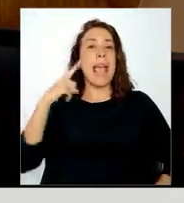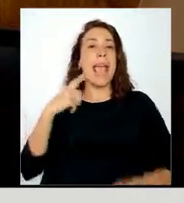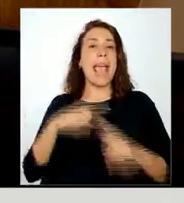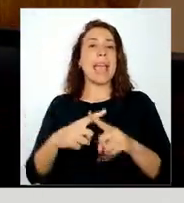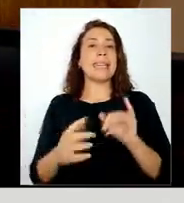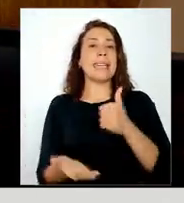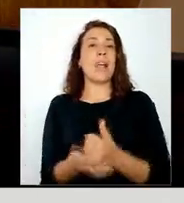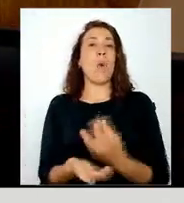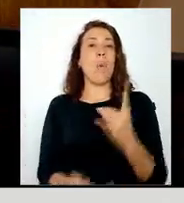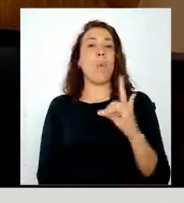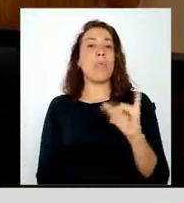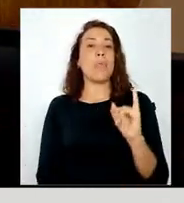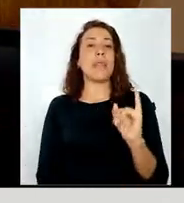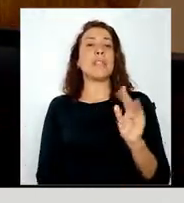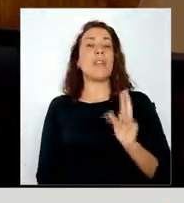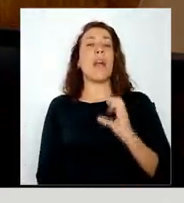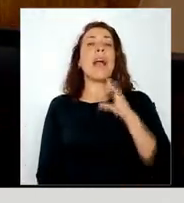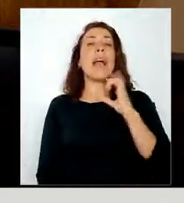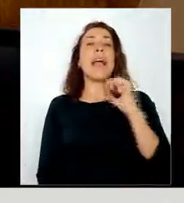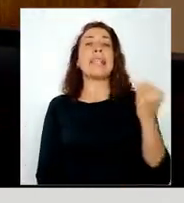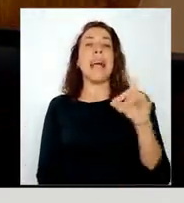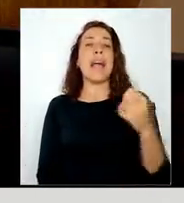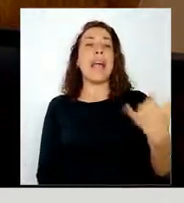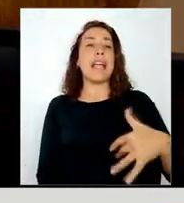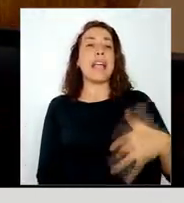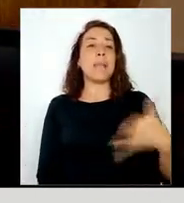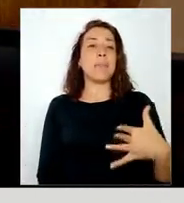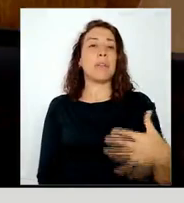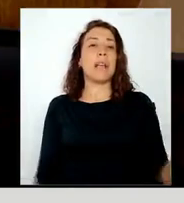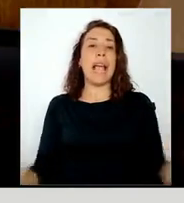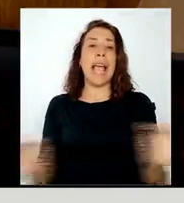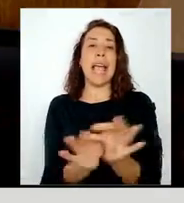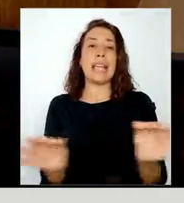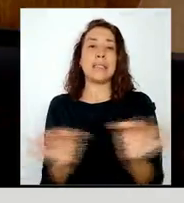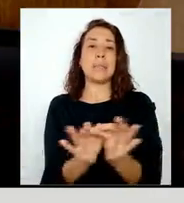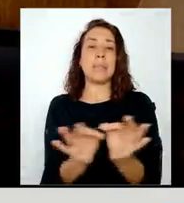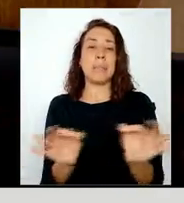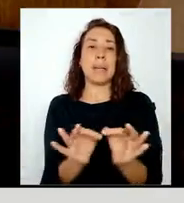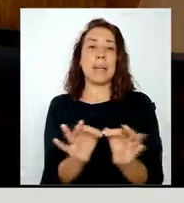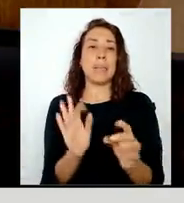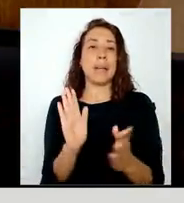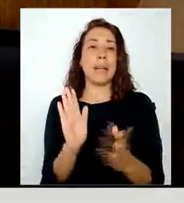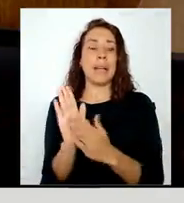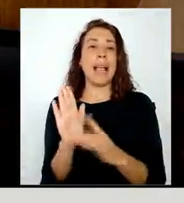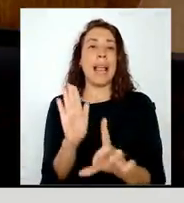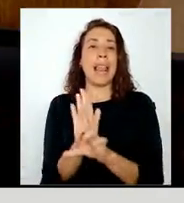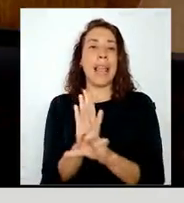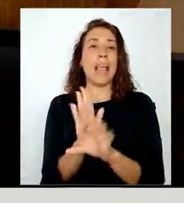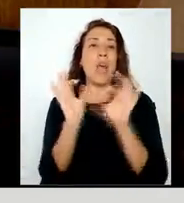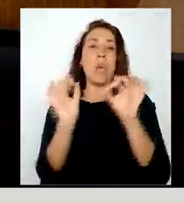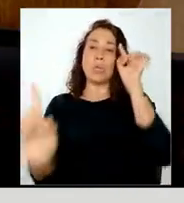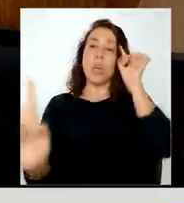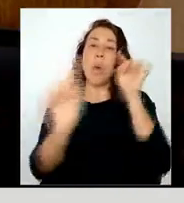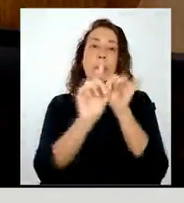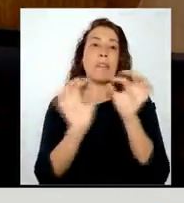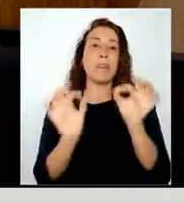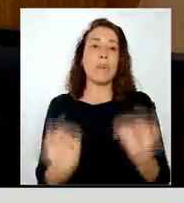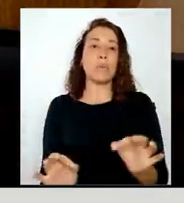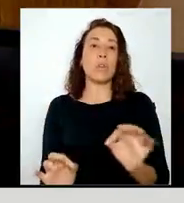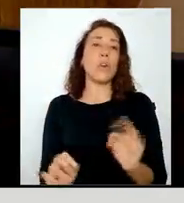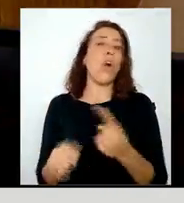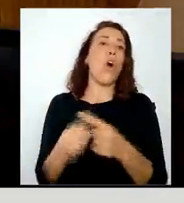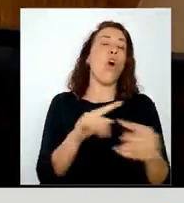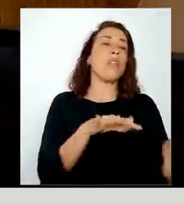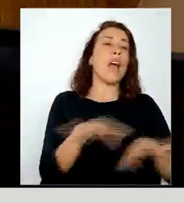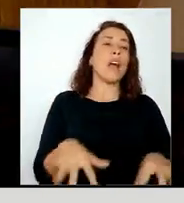Ángel Quezada qué importante ponerlo en contexto porque este esta ley precisamente ataca aquello no otros relatos que han